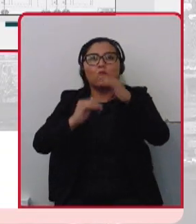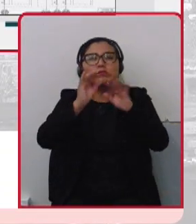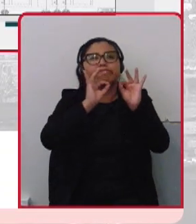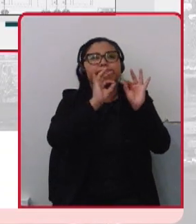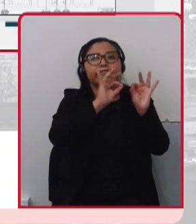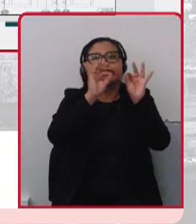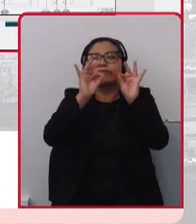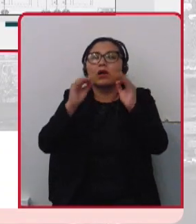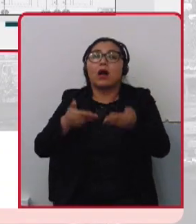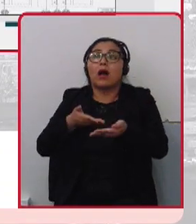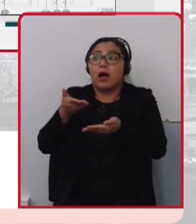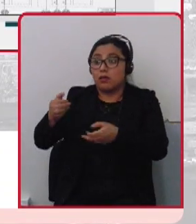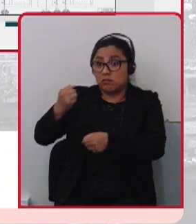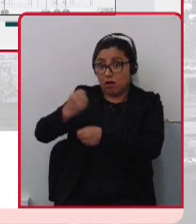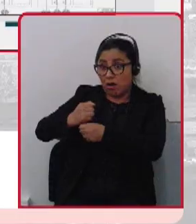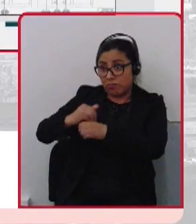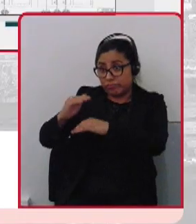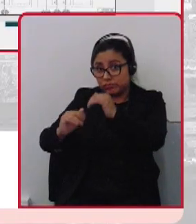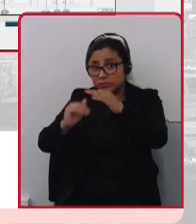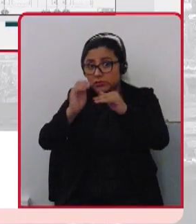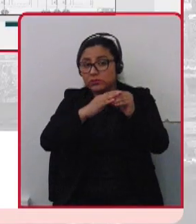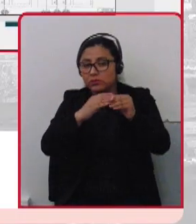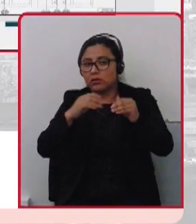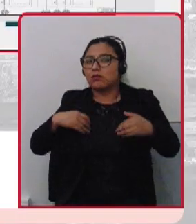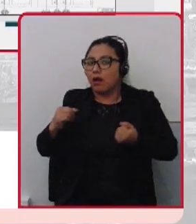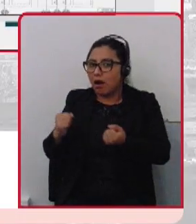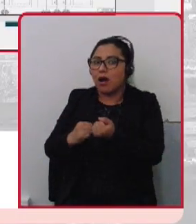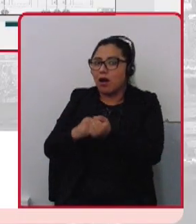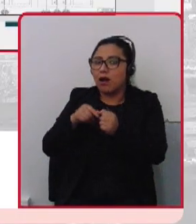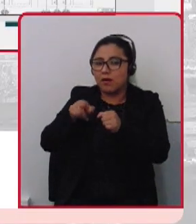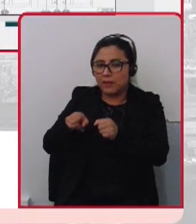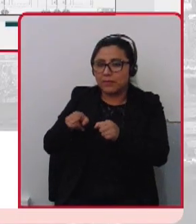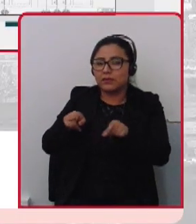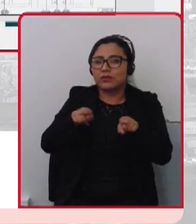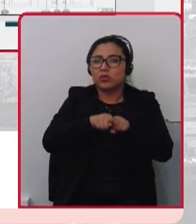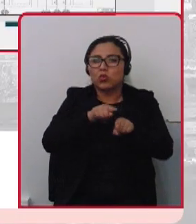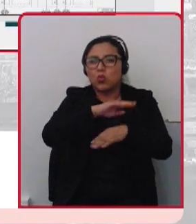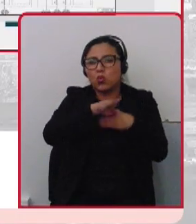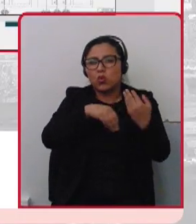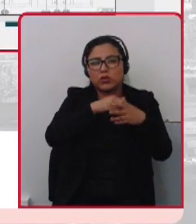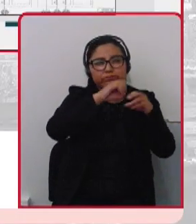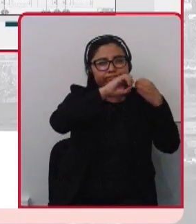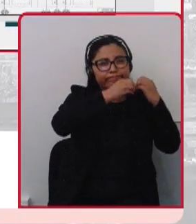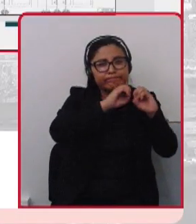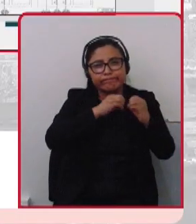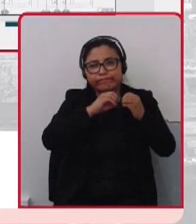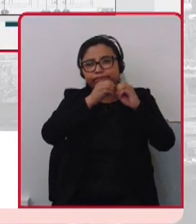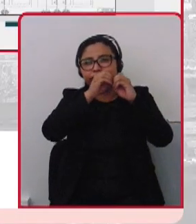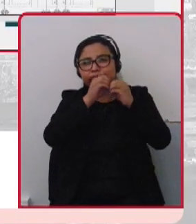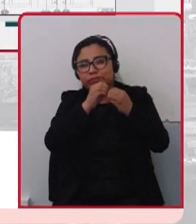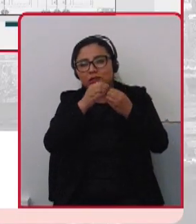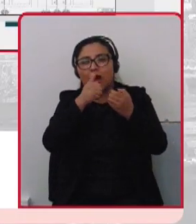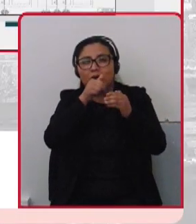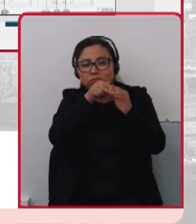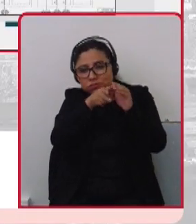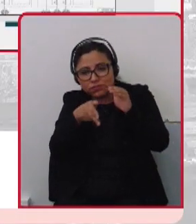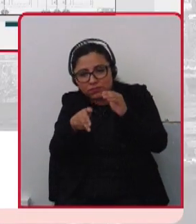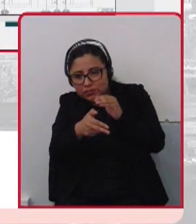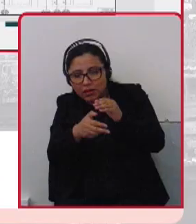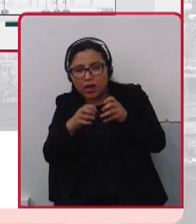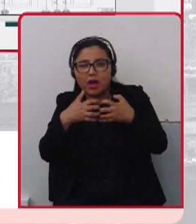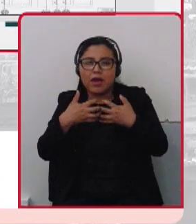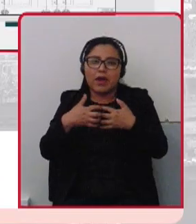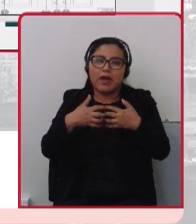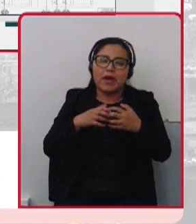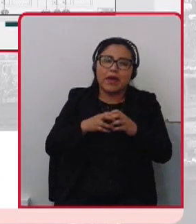ejecutor. Y es por eso que nosotros hemos dimensionado todo un sistema de drenaje, considerando equipos,